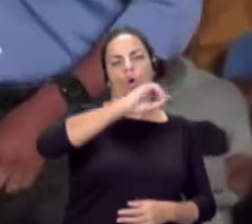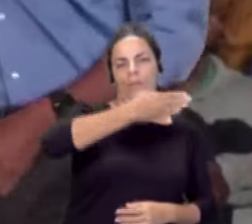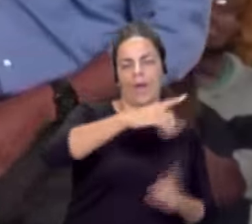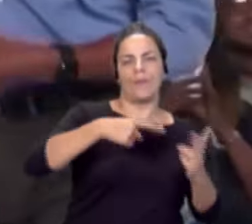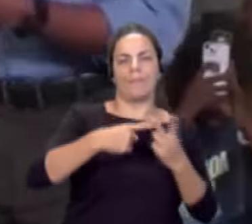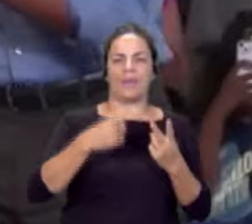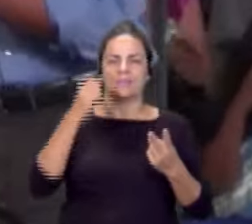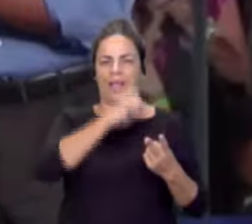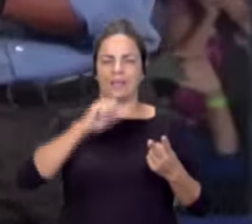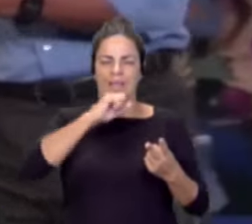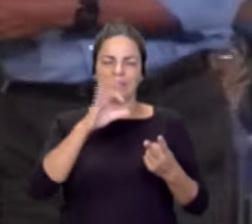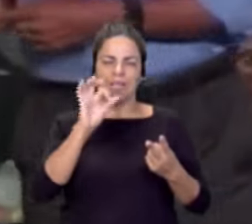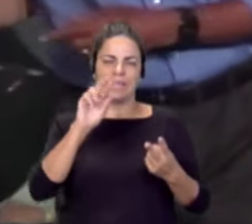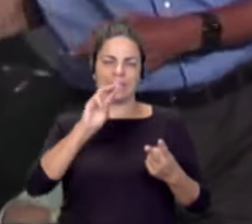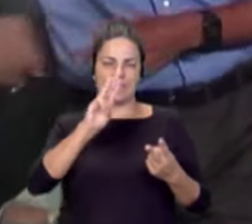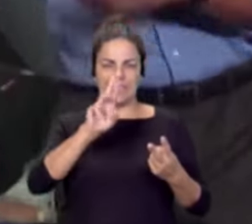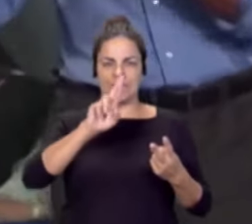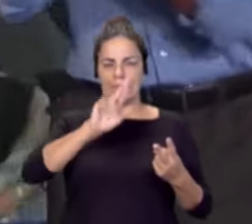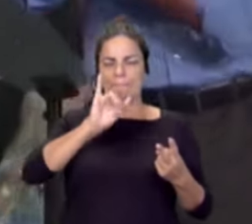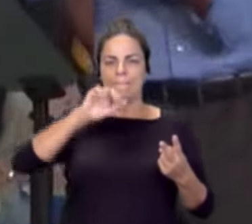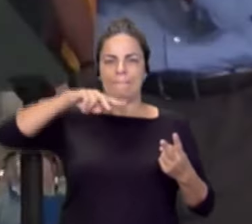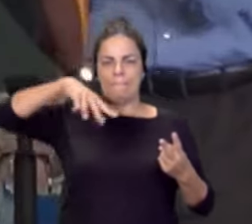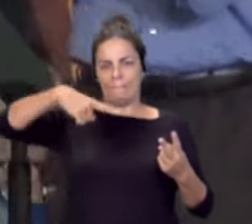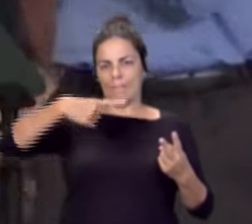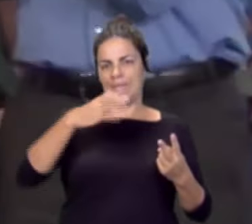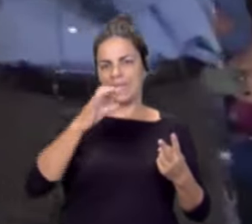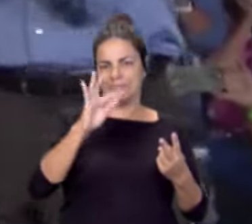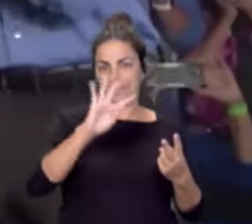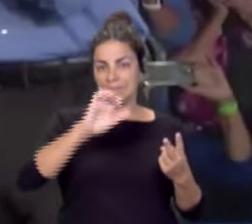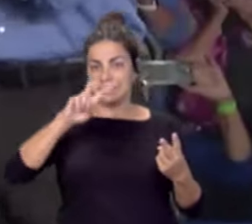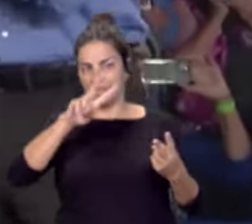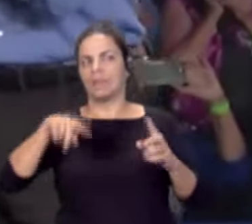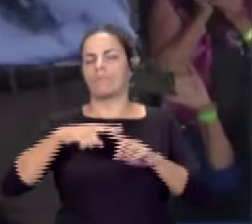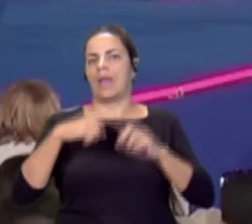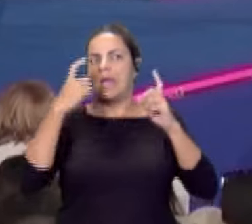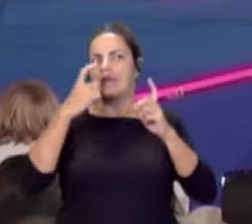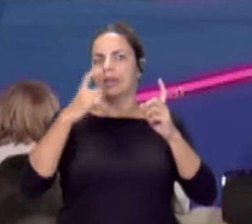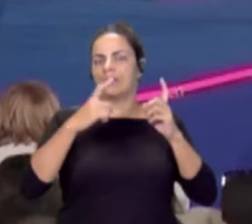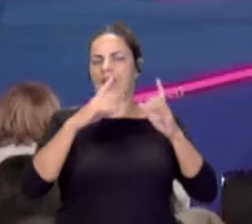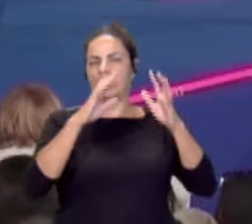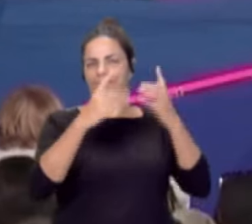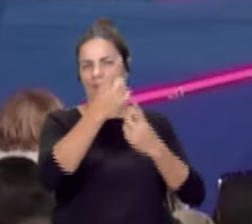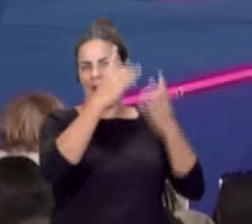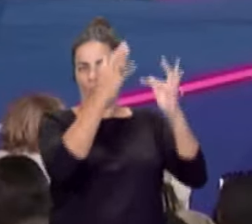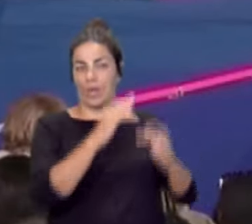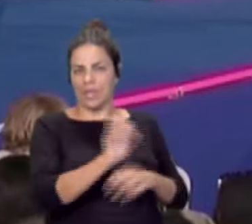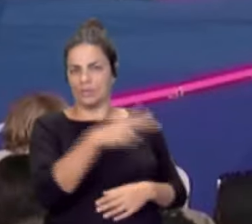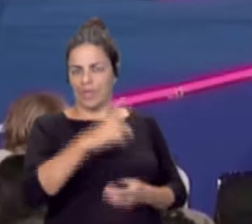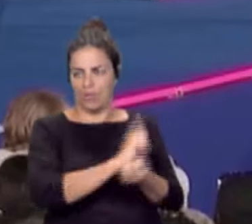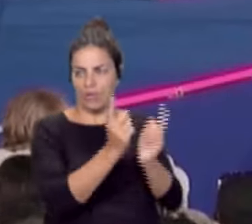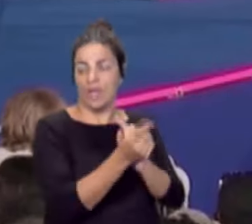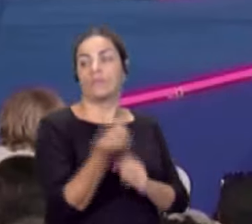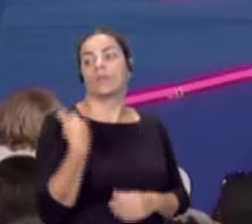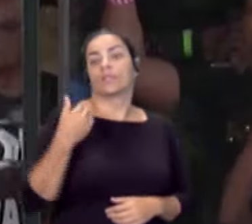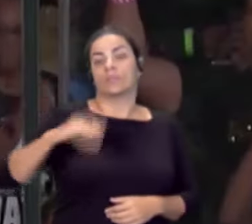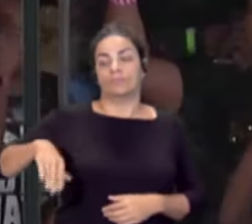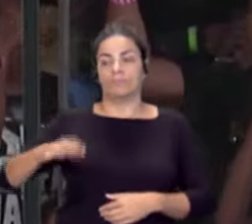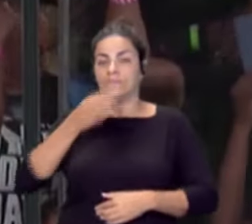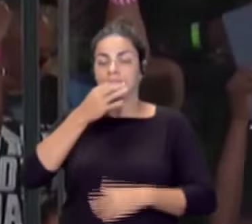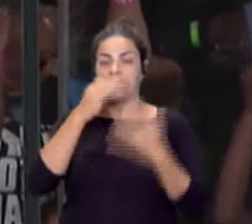los últimos sondeos. Es la primera vez que el expresidente participa en un meeting de la candidata demócrata en el estado decisivo